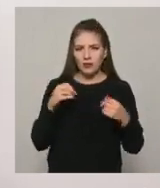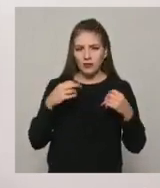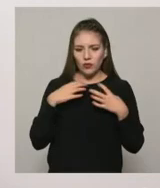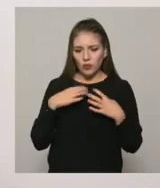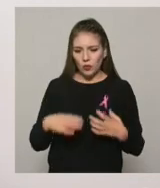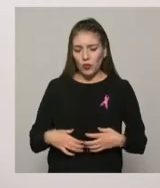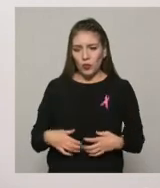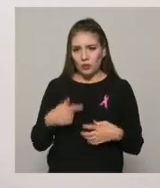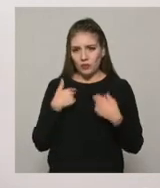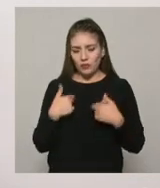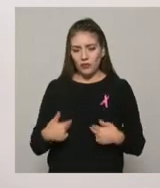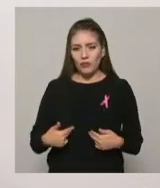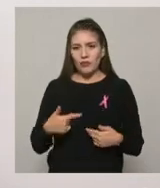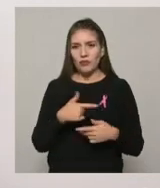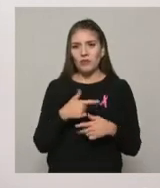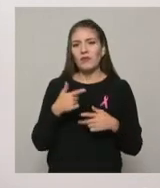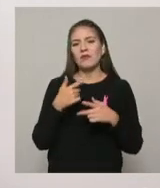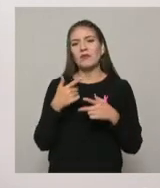cuerpos de animales.